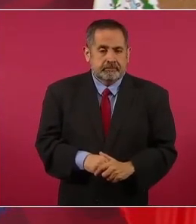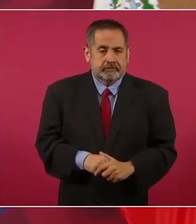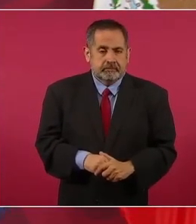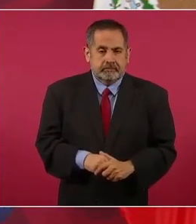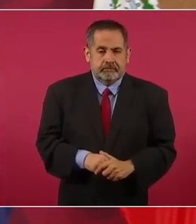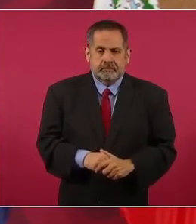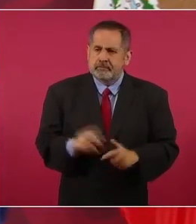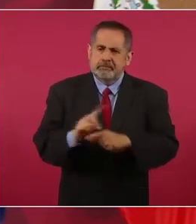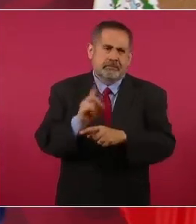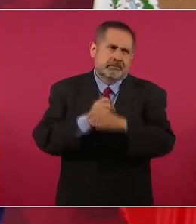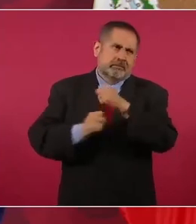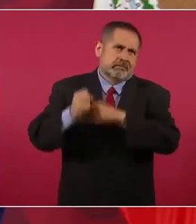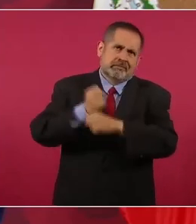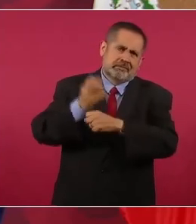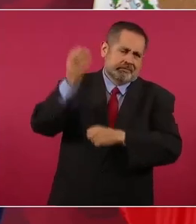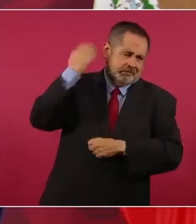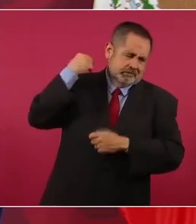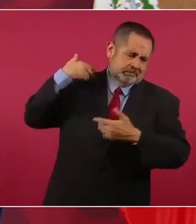De tiempo atrás,